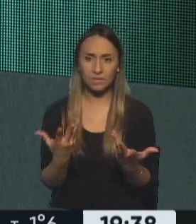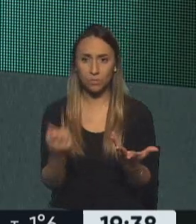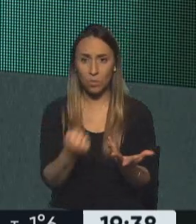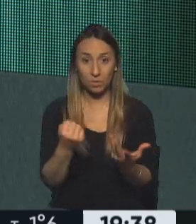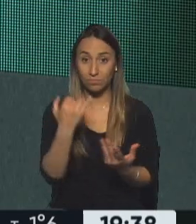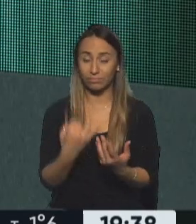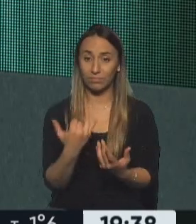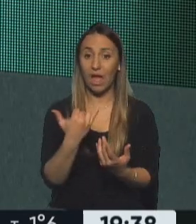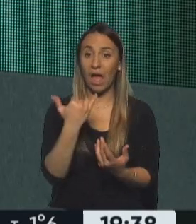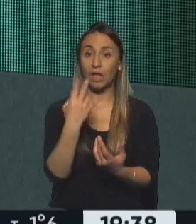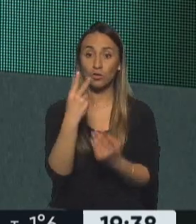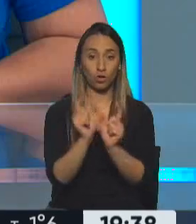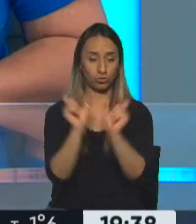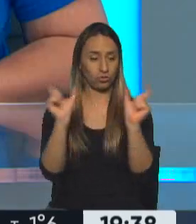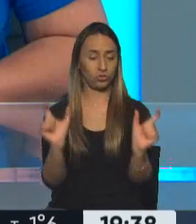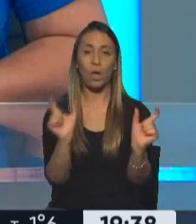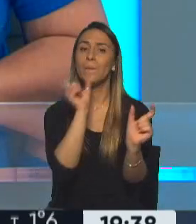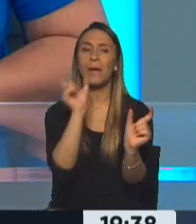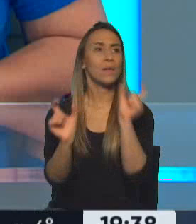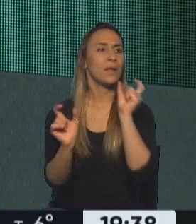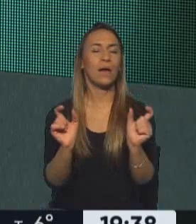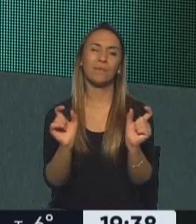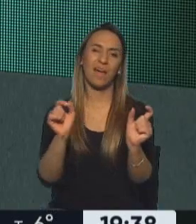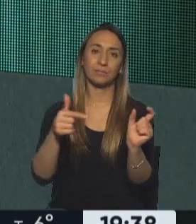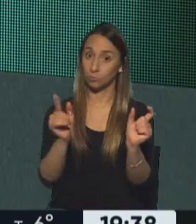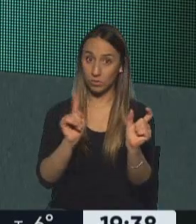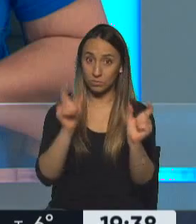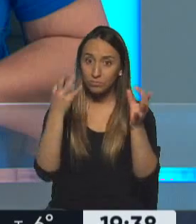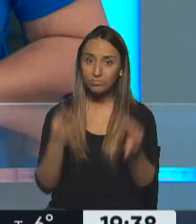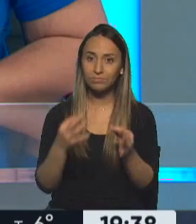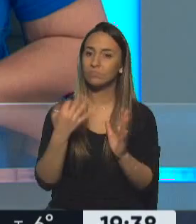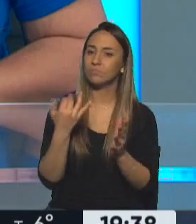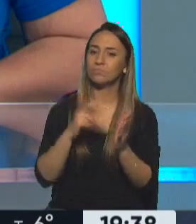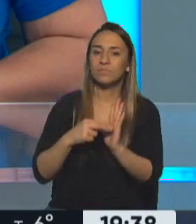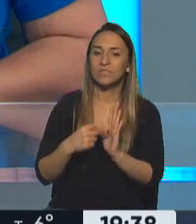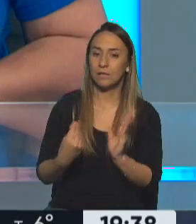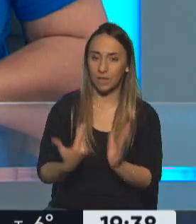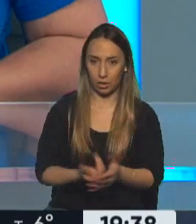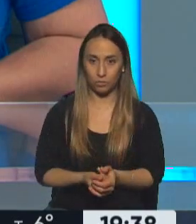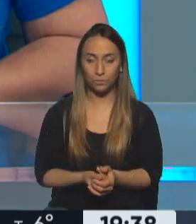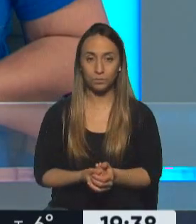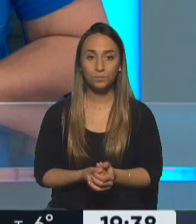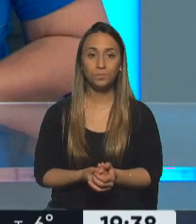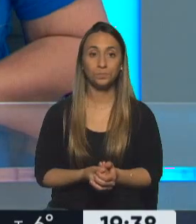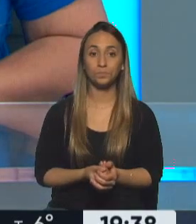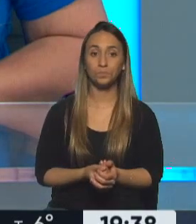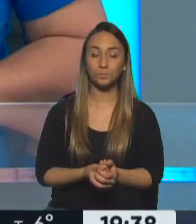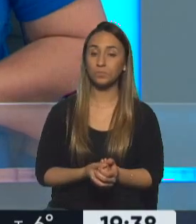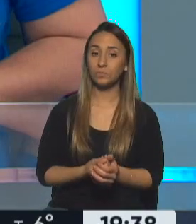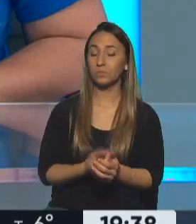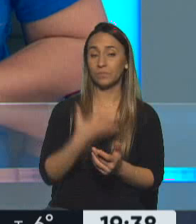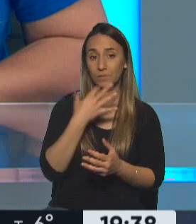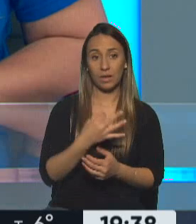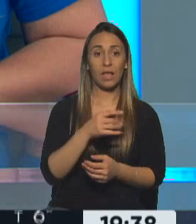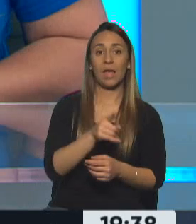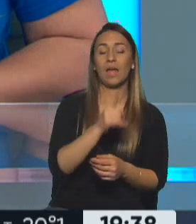estos dos que no son meras palabras, no son meros conceptos. Bueno, ¿cuál es el trasfondo a través de esto, detrás de esto? La realidad es que el DSM-5, como dijo mi compañera,